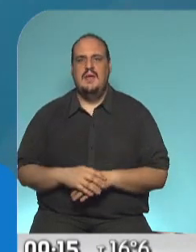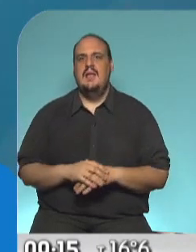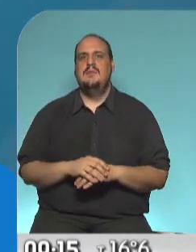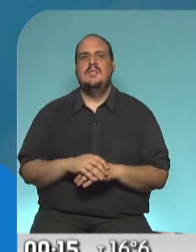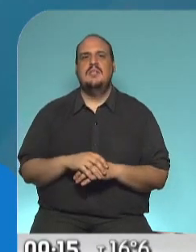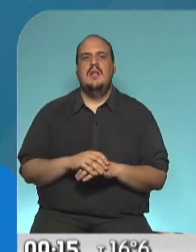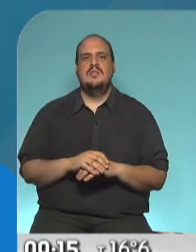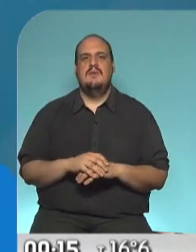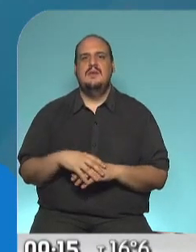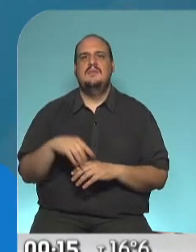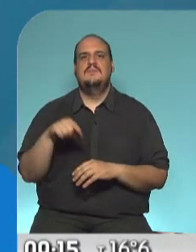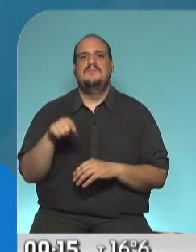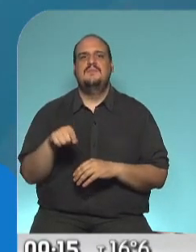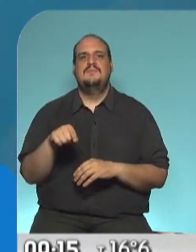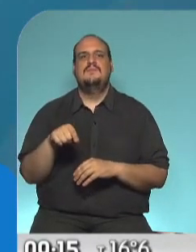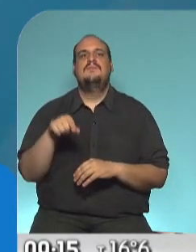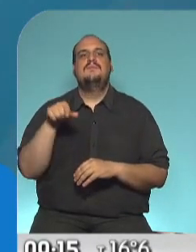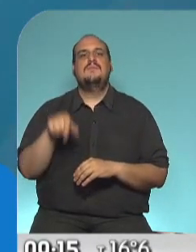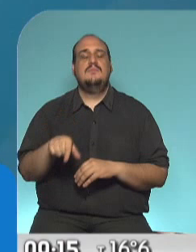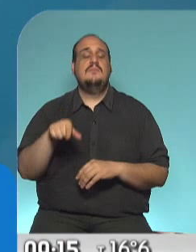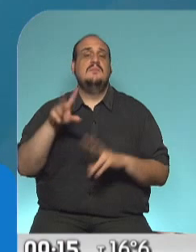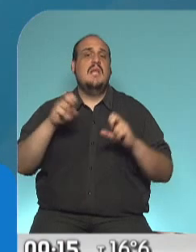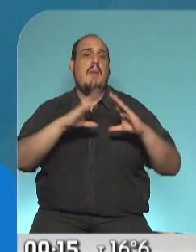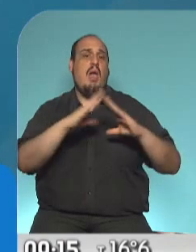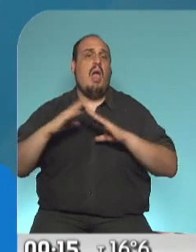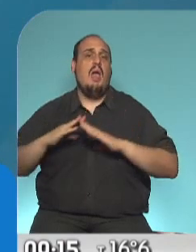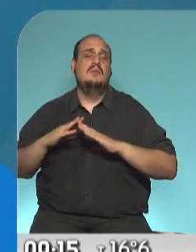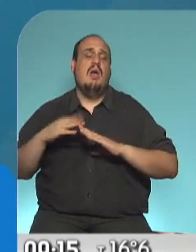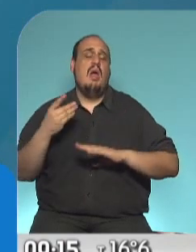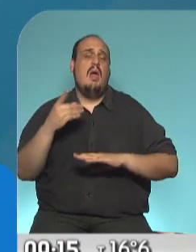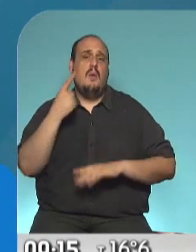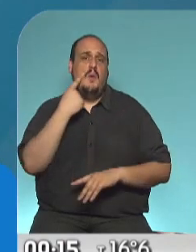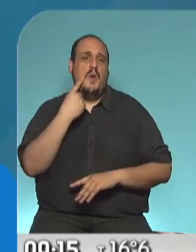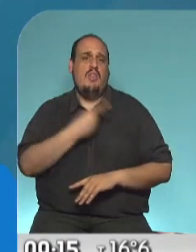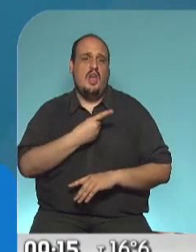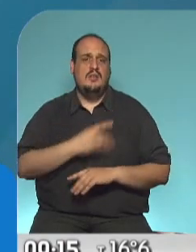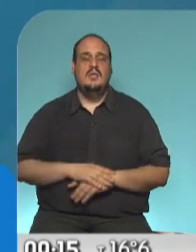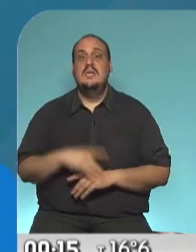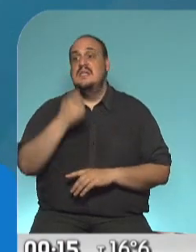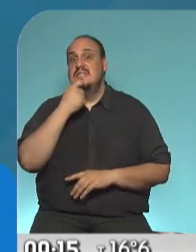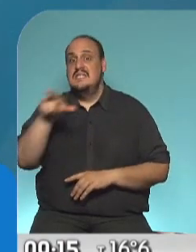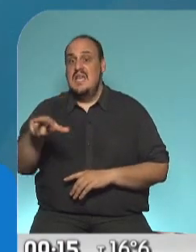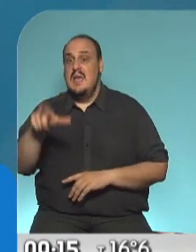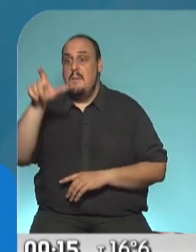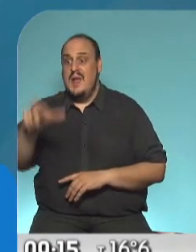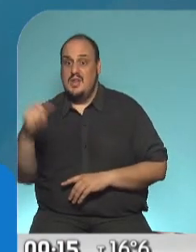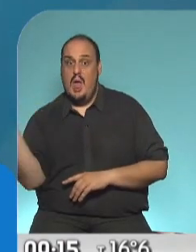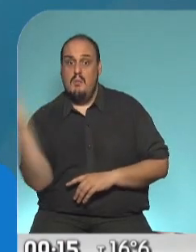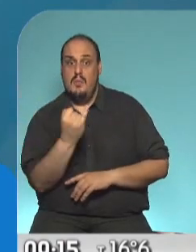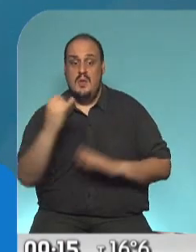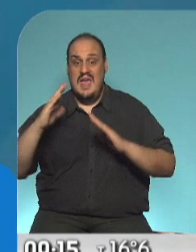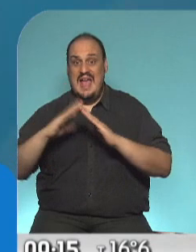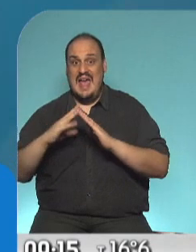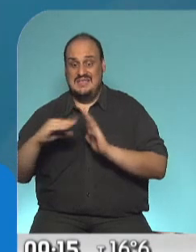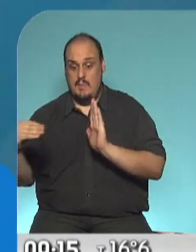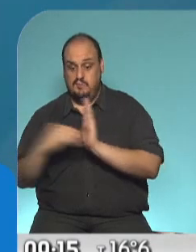uno de los ejemplos más claros es el domicilio de las personas por ejemplo cuando uno notificó un caso del domicilio que aparece en ese caso es